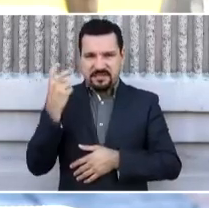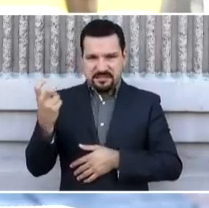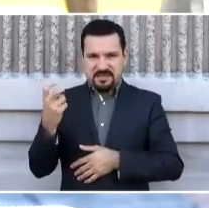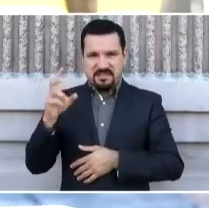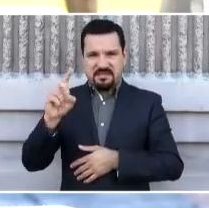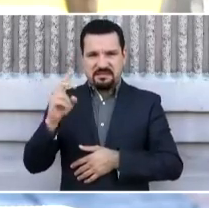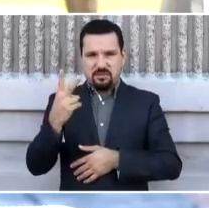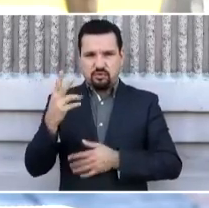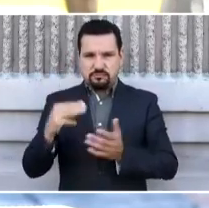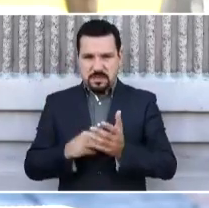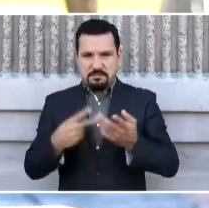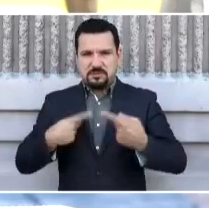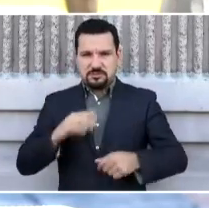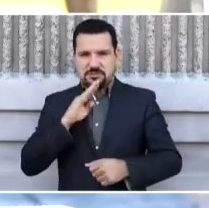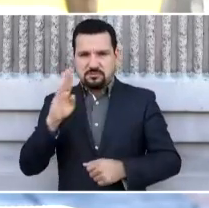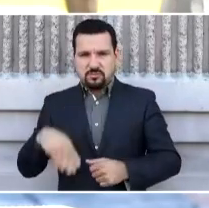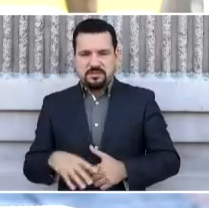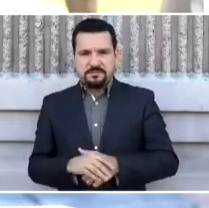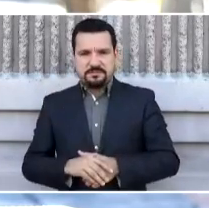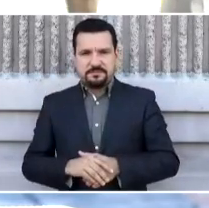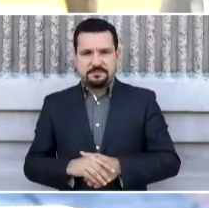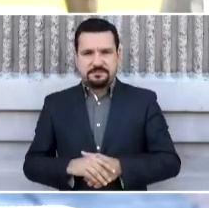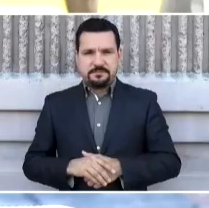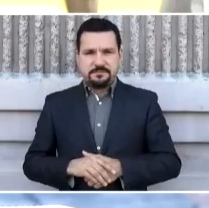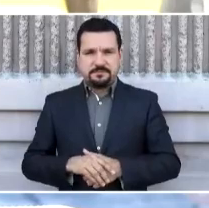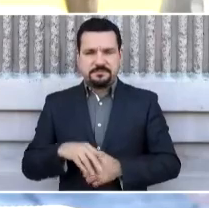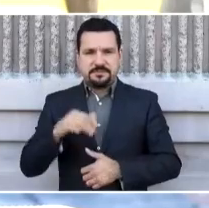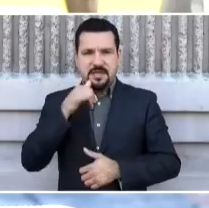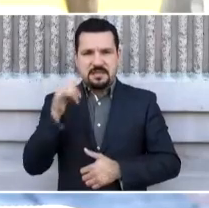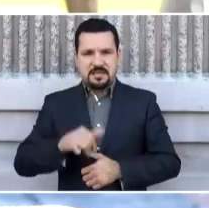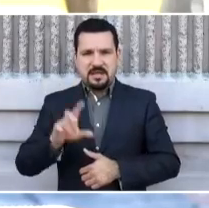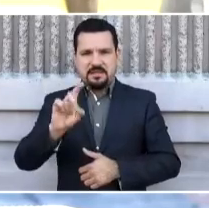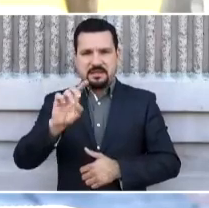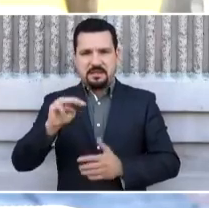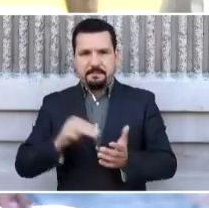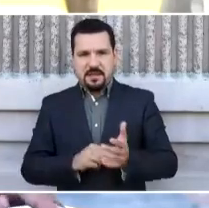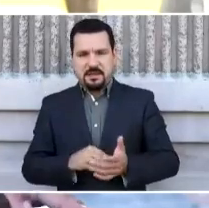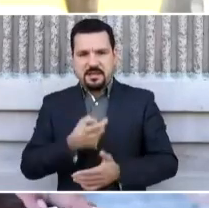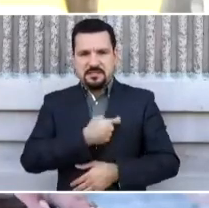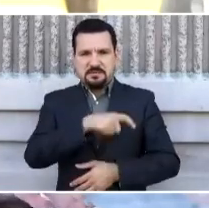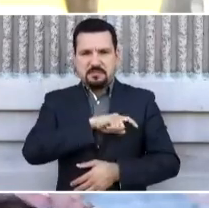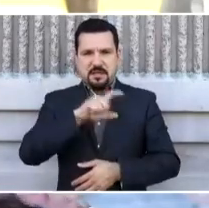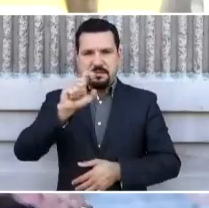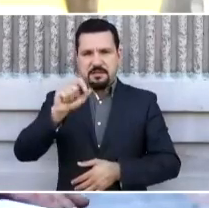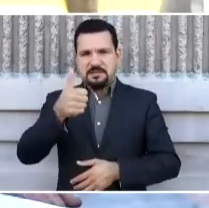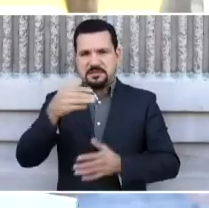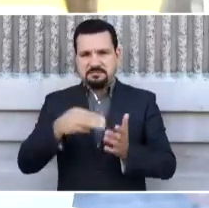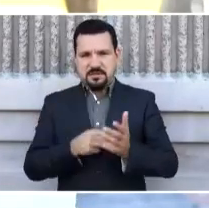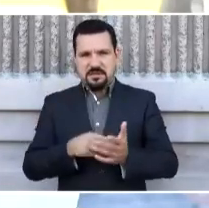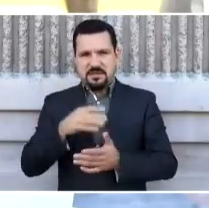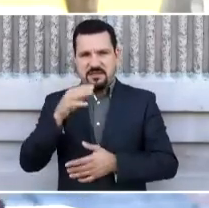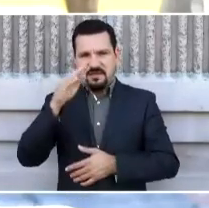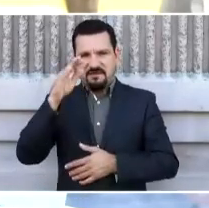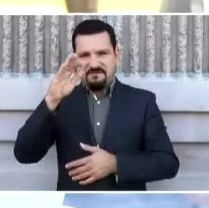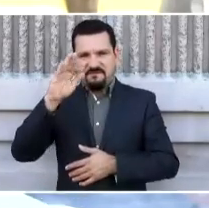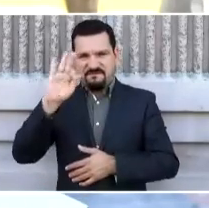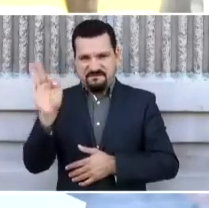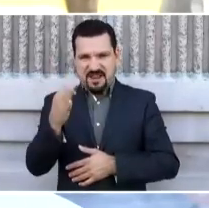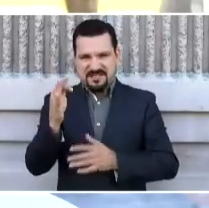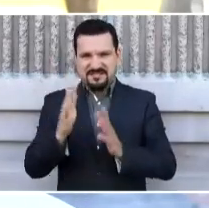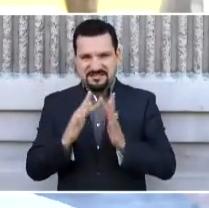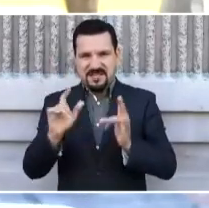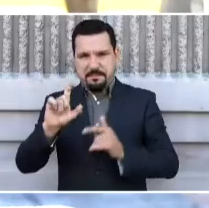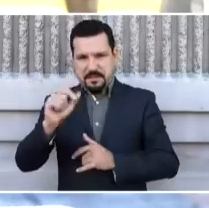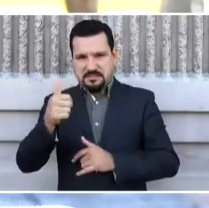tiene 32,000 defunciones, Italia 30,000, España 26,000 y Francia 26,000, y